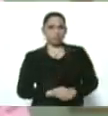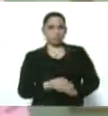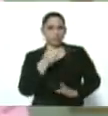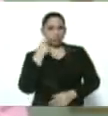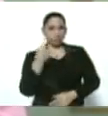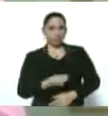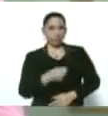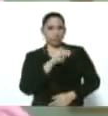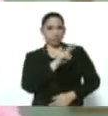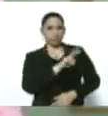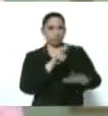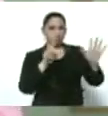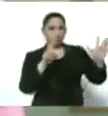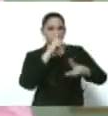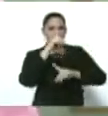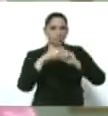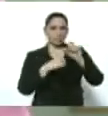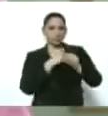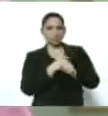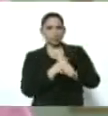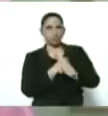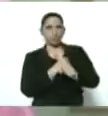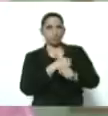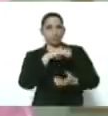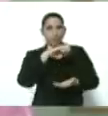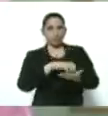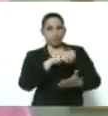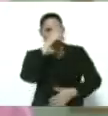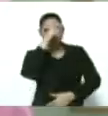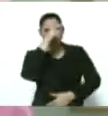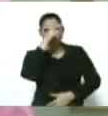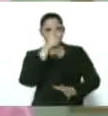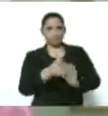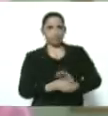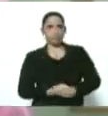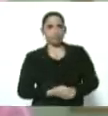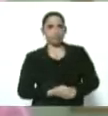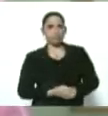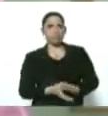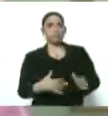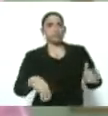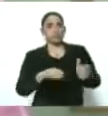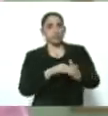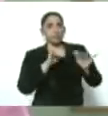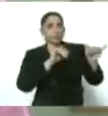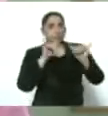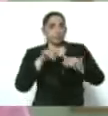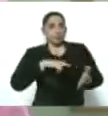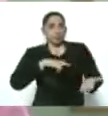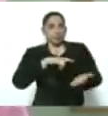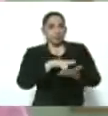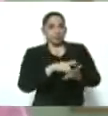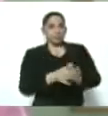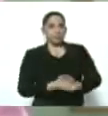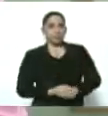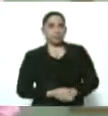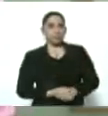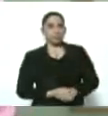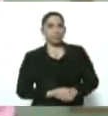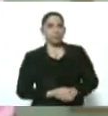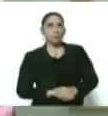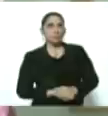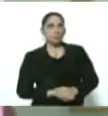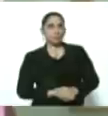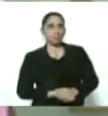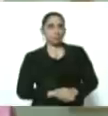de 26 años, natural del estado Falcón. Regresó en este mismo vuelo y